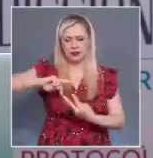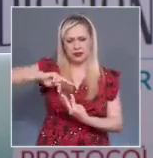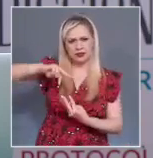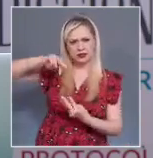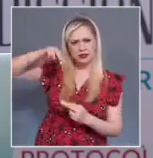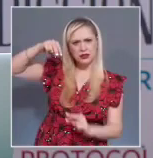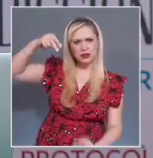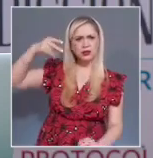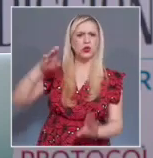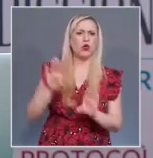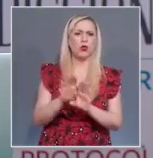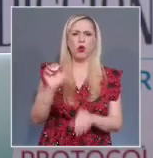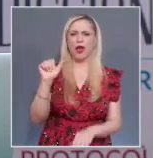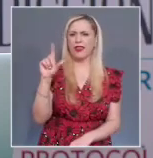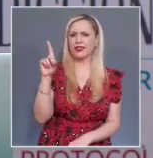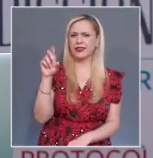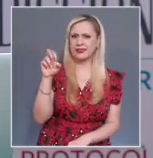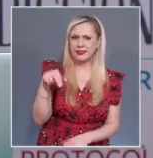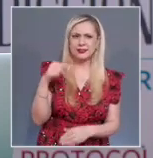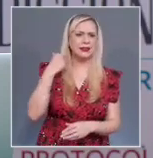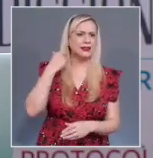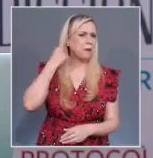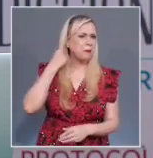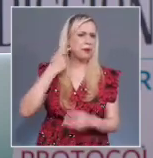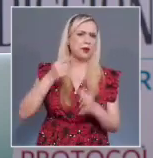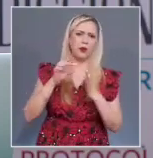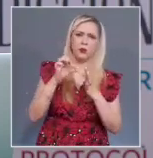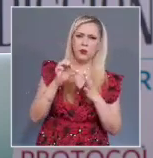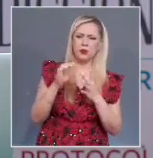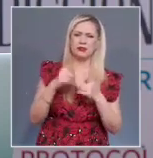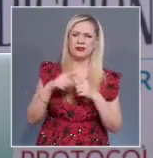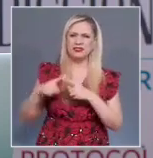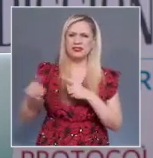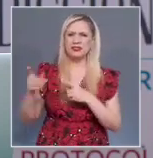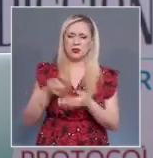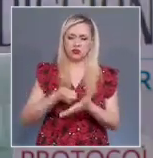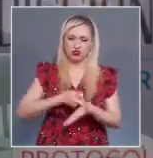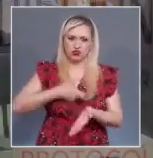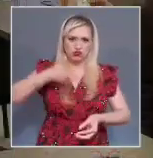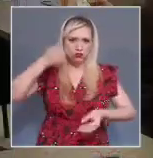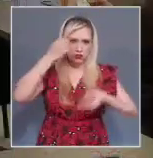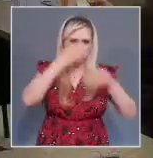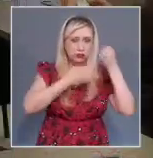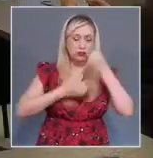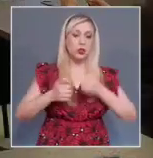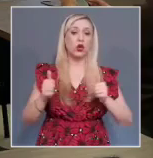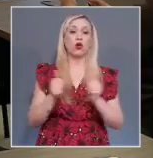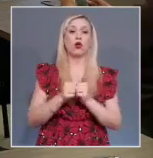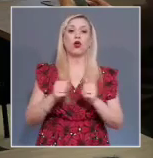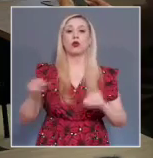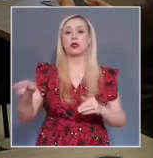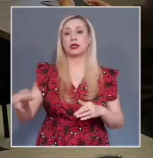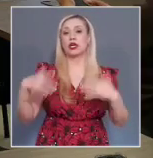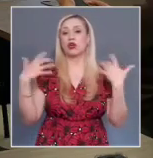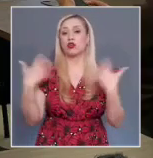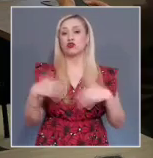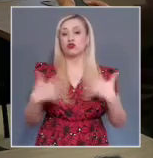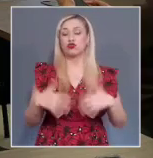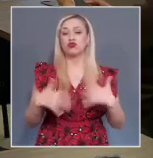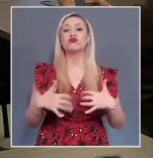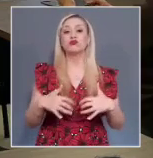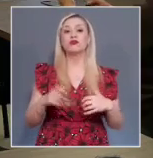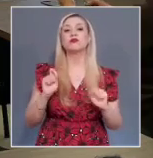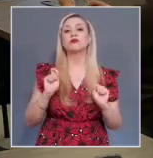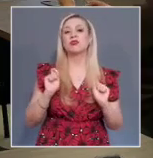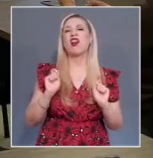que vienen de frente. Con la inteligencia artificial. En el marco del 6º Congreso Nacional